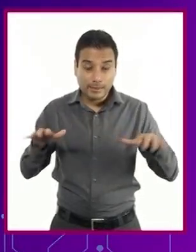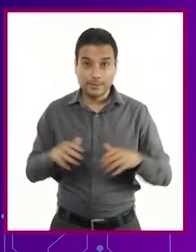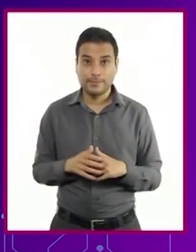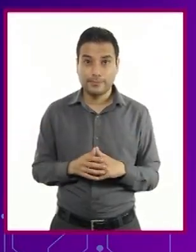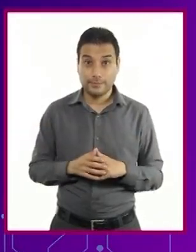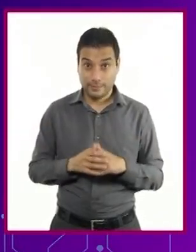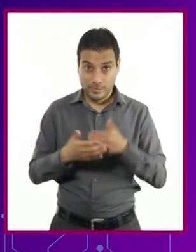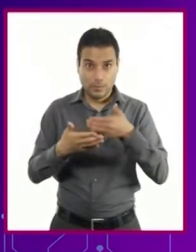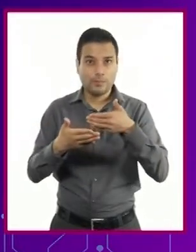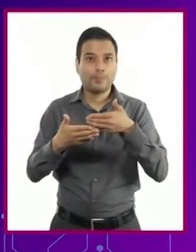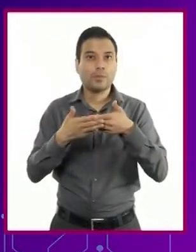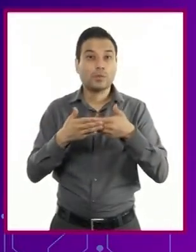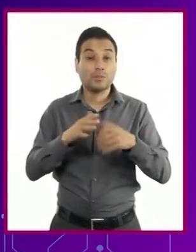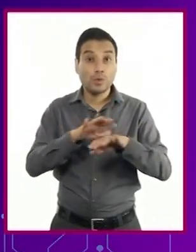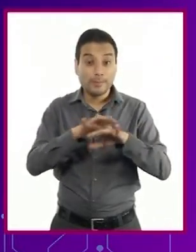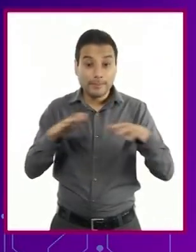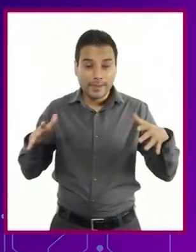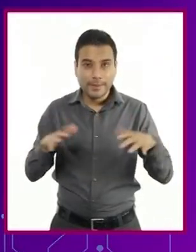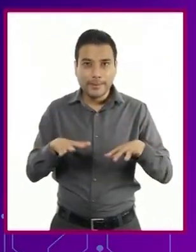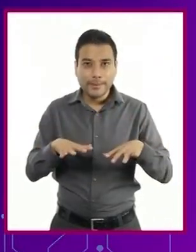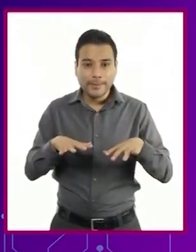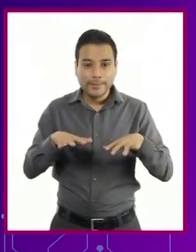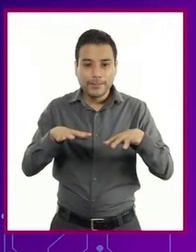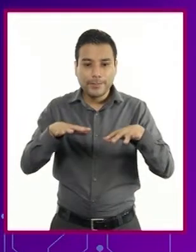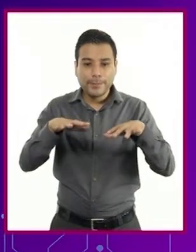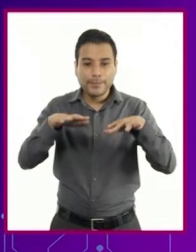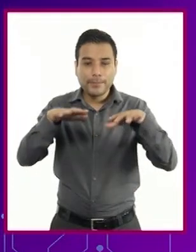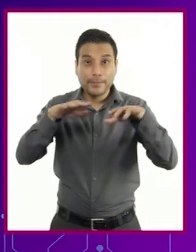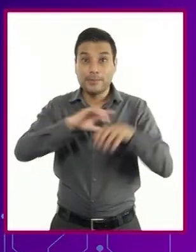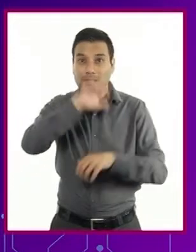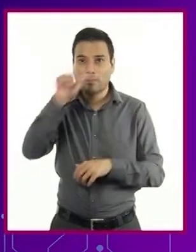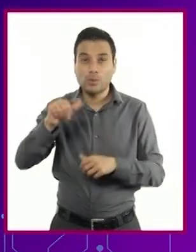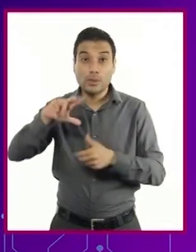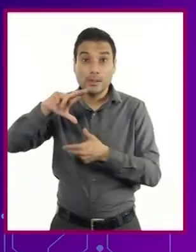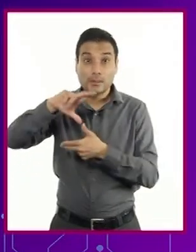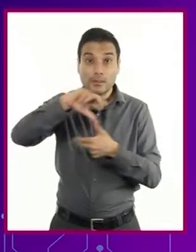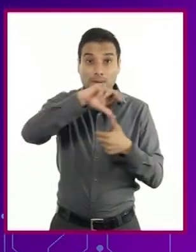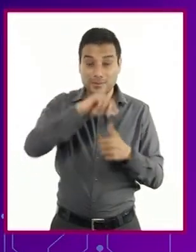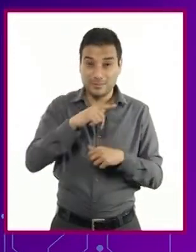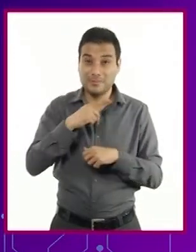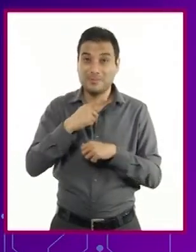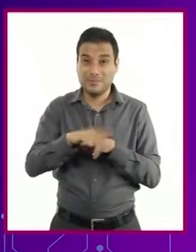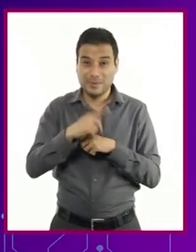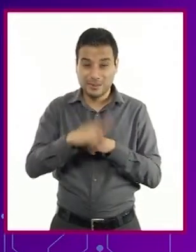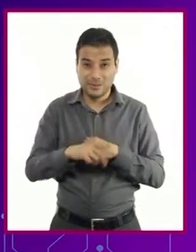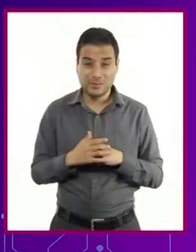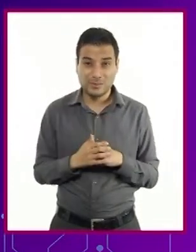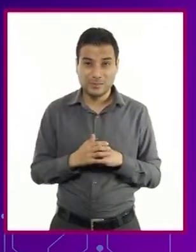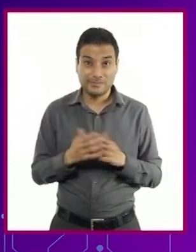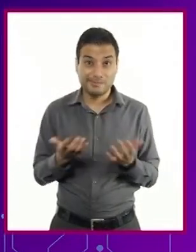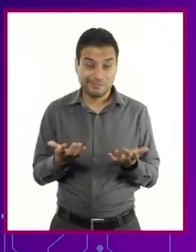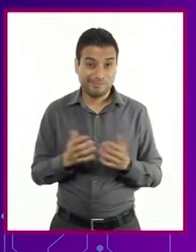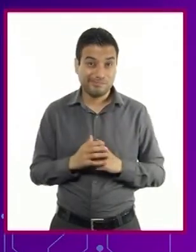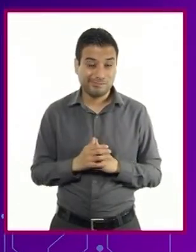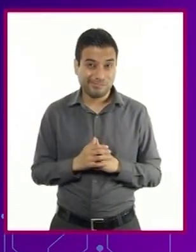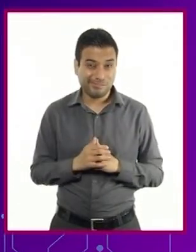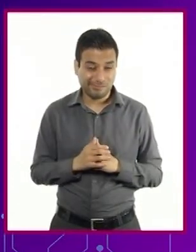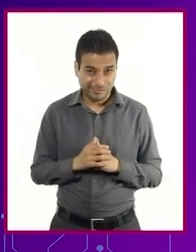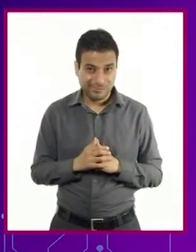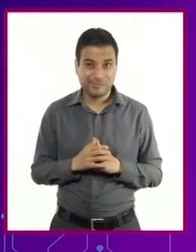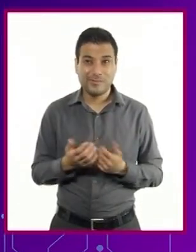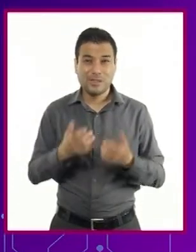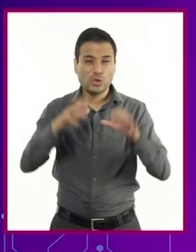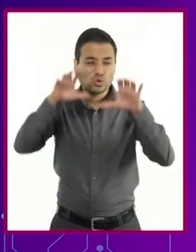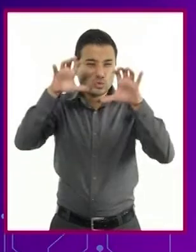del mar en las costas y se presentarán huracanes intensos, poniéndolas en riesgo. Y el número de eventos climáticos extremos, como